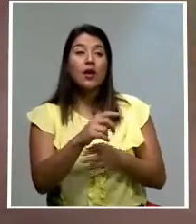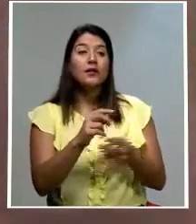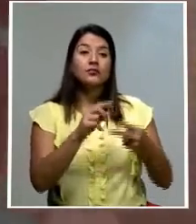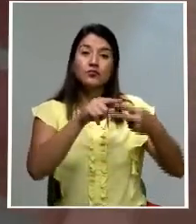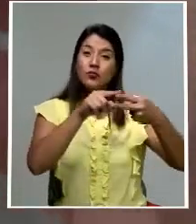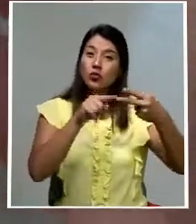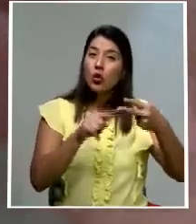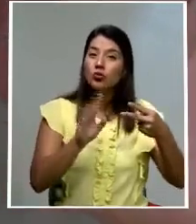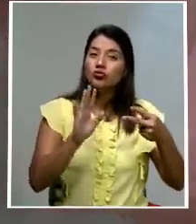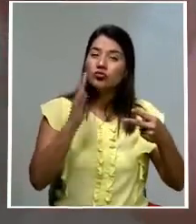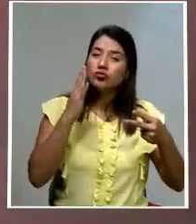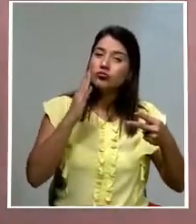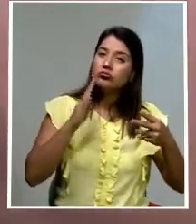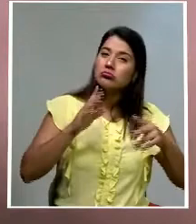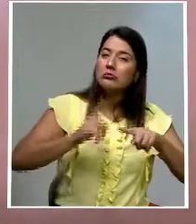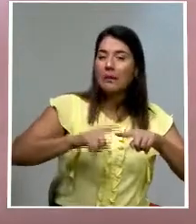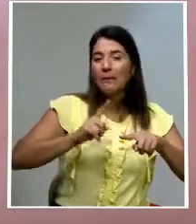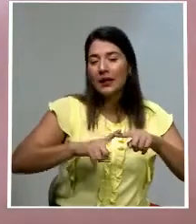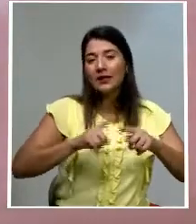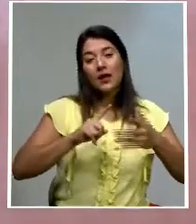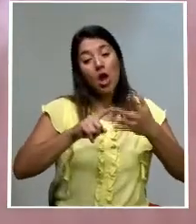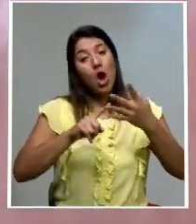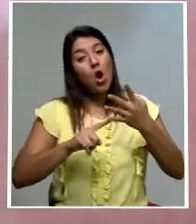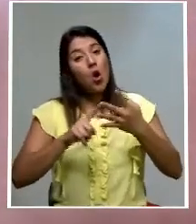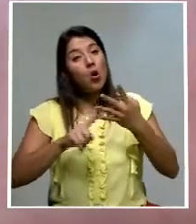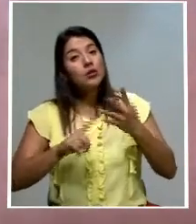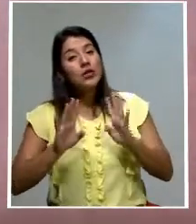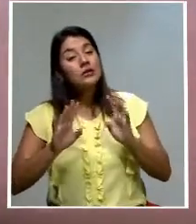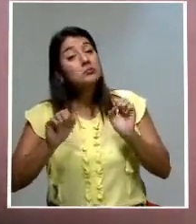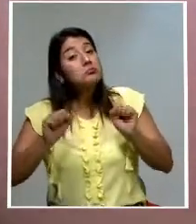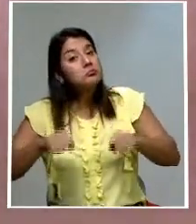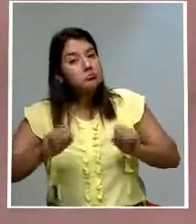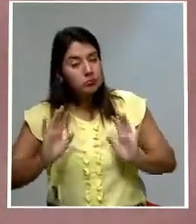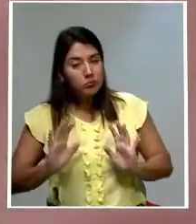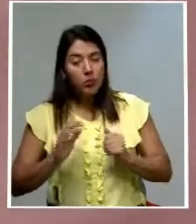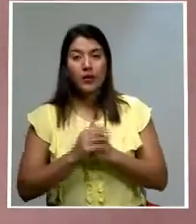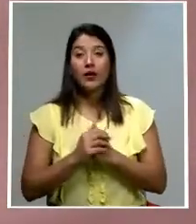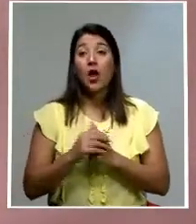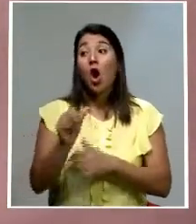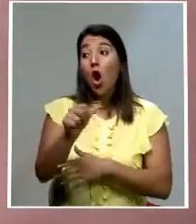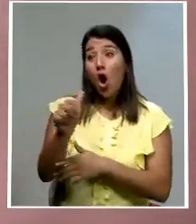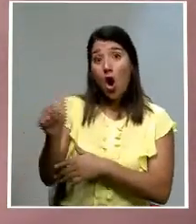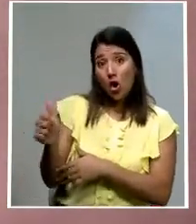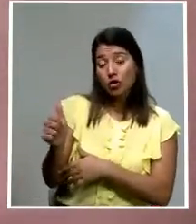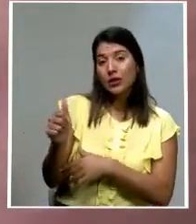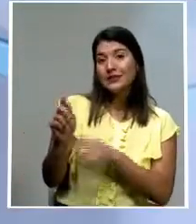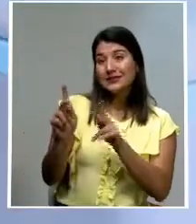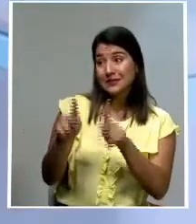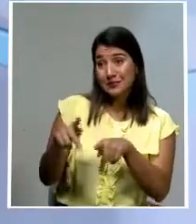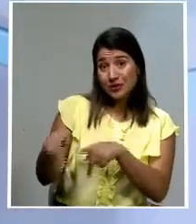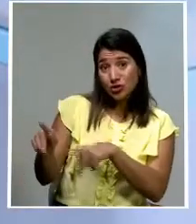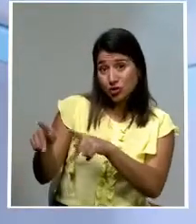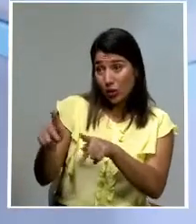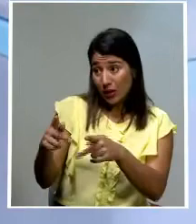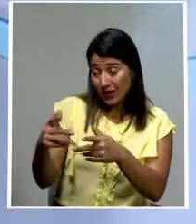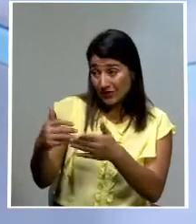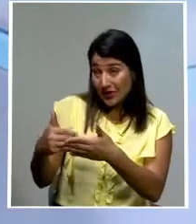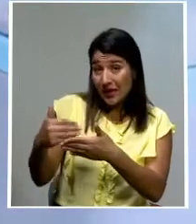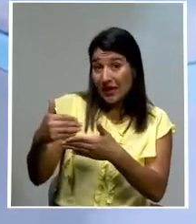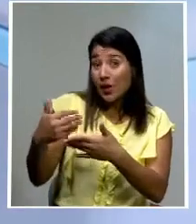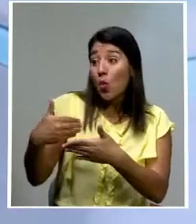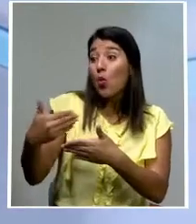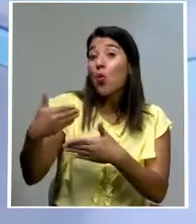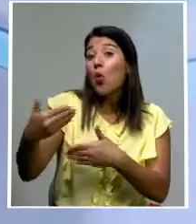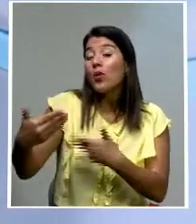como improbables. Además, a los 9 casos recuperados o en proceso de recuperación, posterior a su análisis de causalidad,